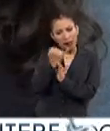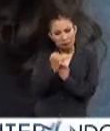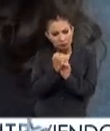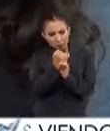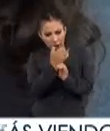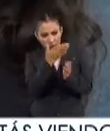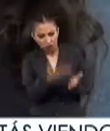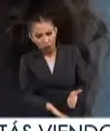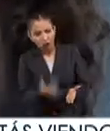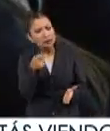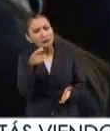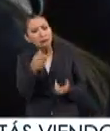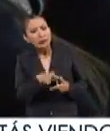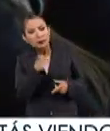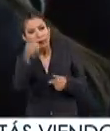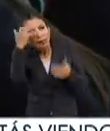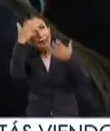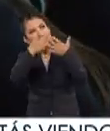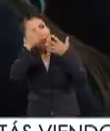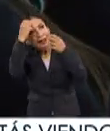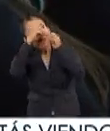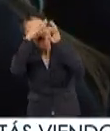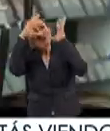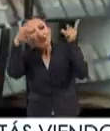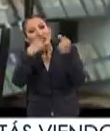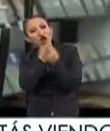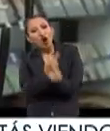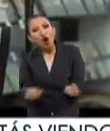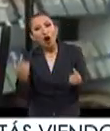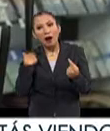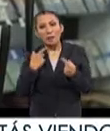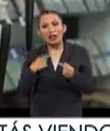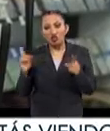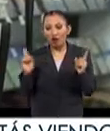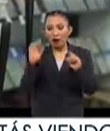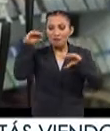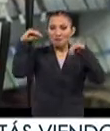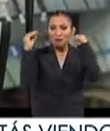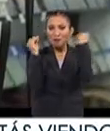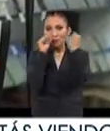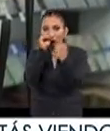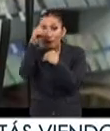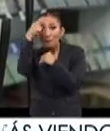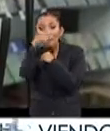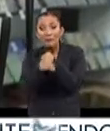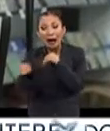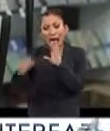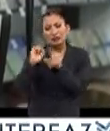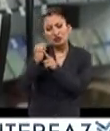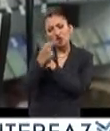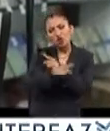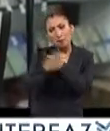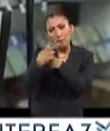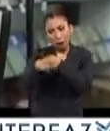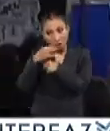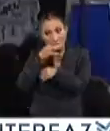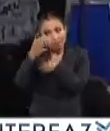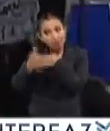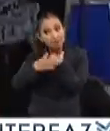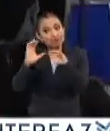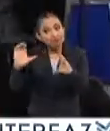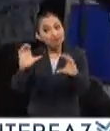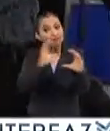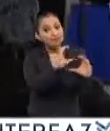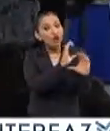Inspector, personaje que activó la imaginación de los menores a través de personajes con marionetas para representar situaciones de peligro de la vida